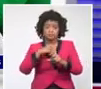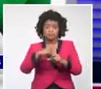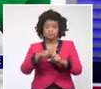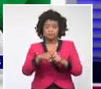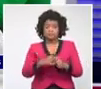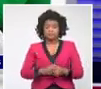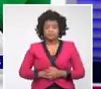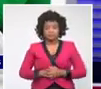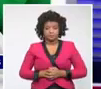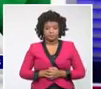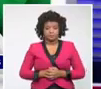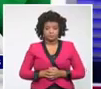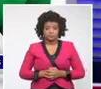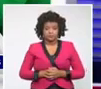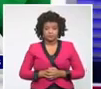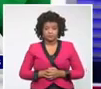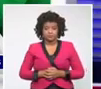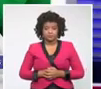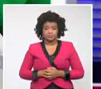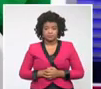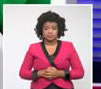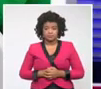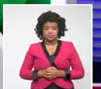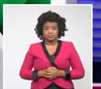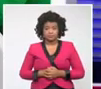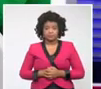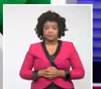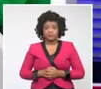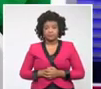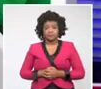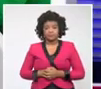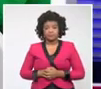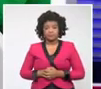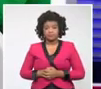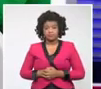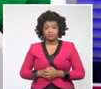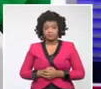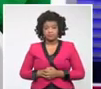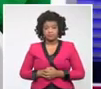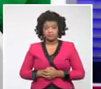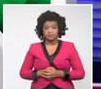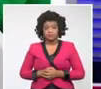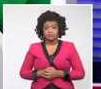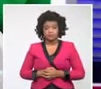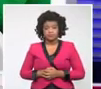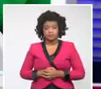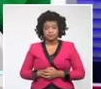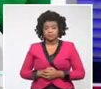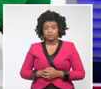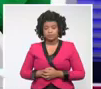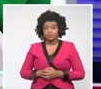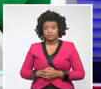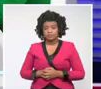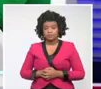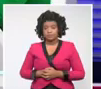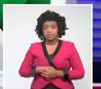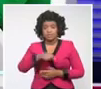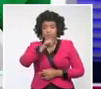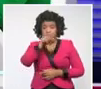diagnóstico de COVID-19. El 96,5% de todos los diagnosticados